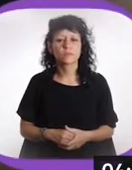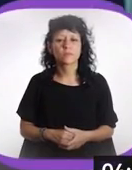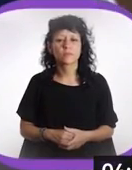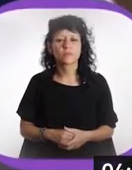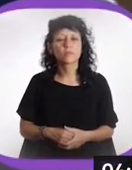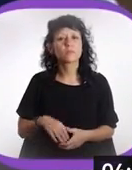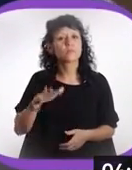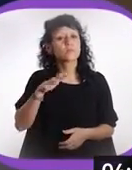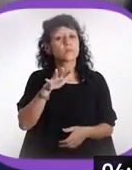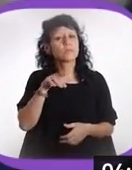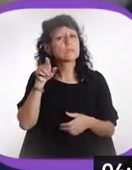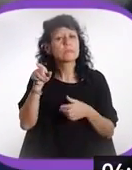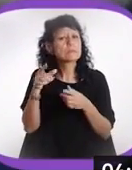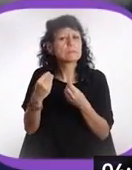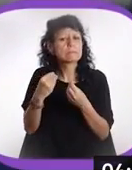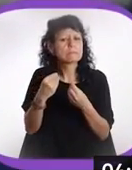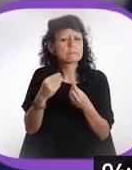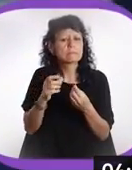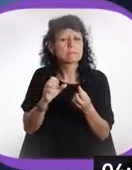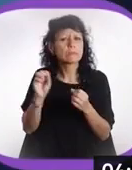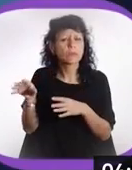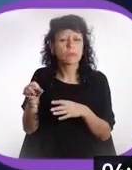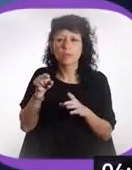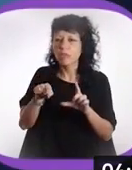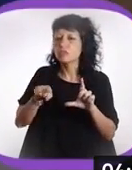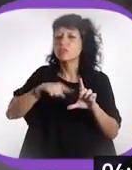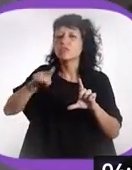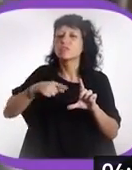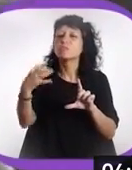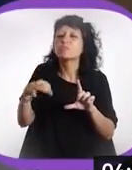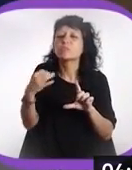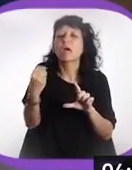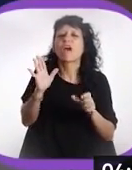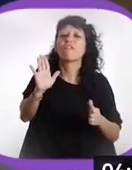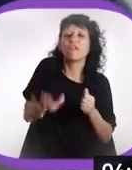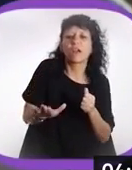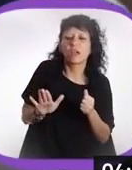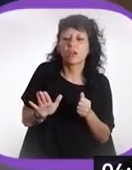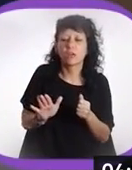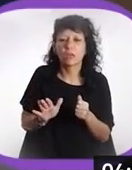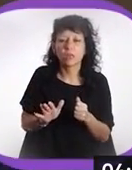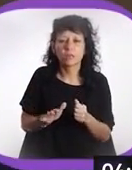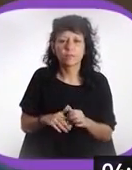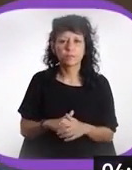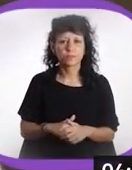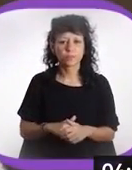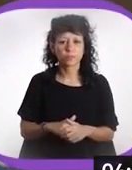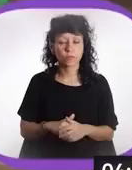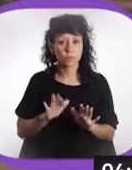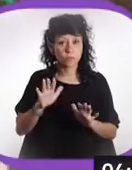Oye, Sherman, no sirve esta pieza. Ese es el disco del freno, Spinner. ¡Muchachos, tenemos compañía!